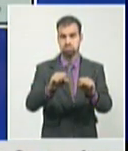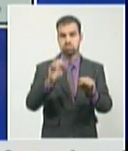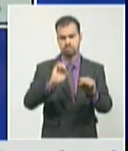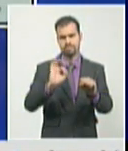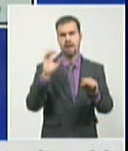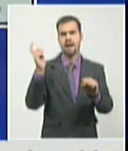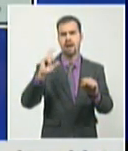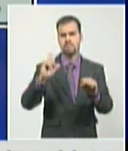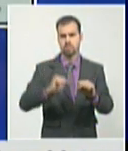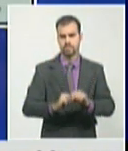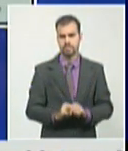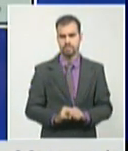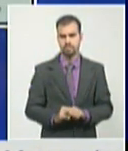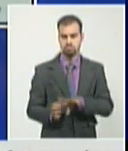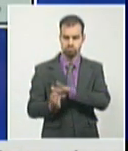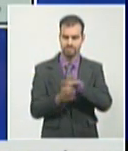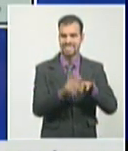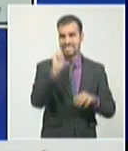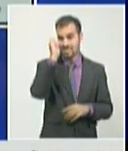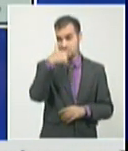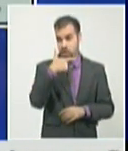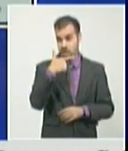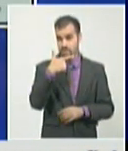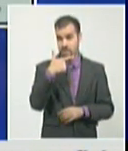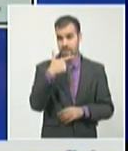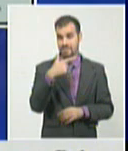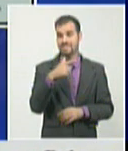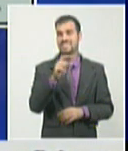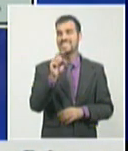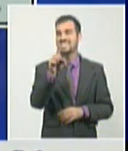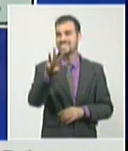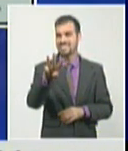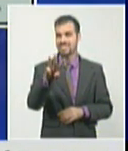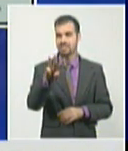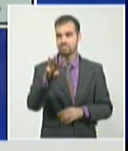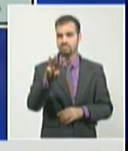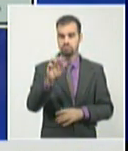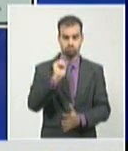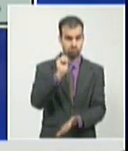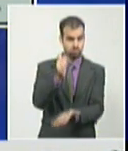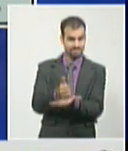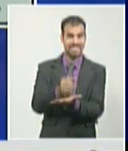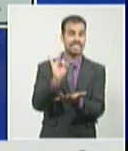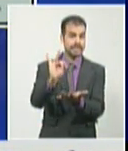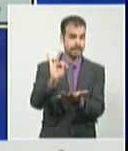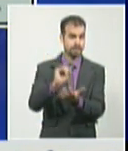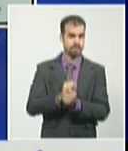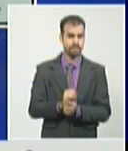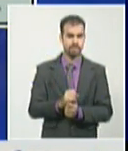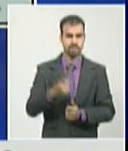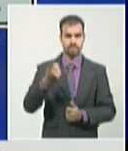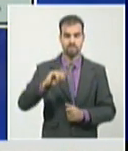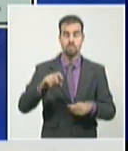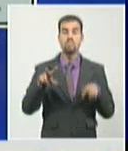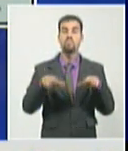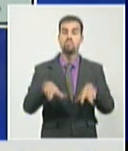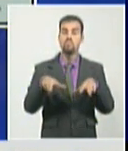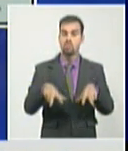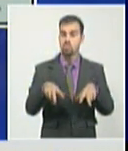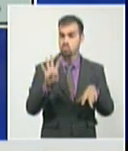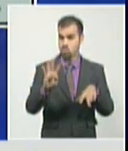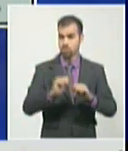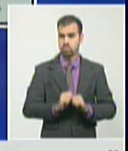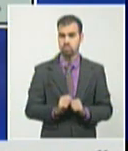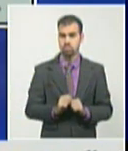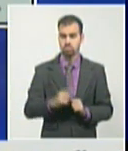13 casos 7 del municipio de ciego de ávila 4 de model y 2 de